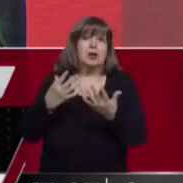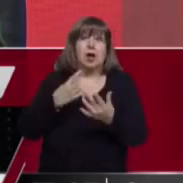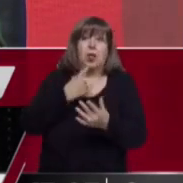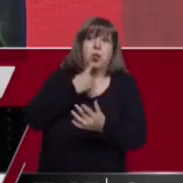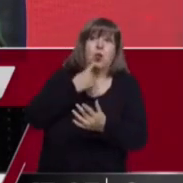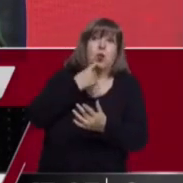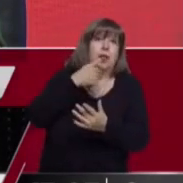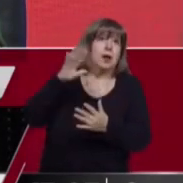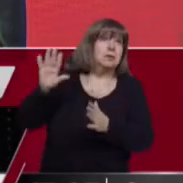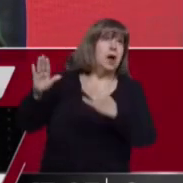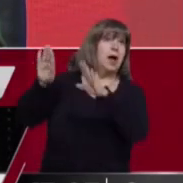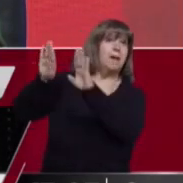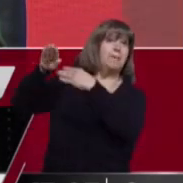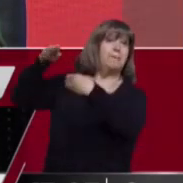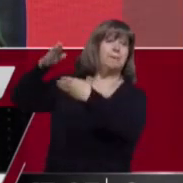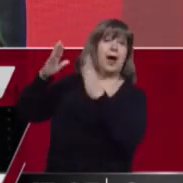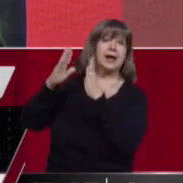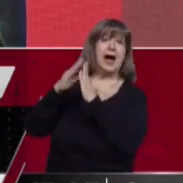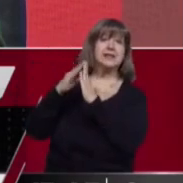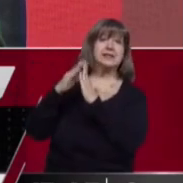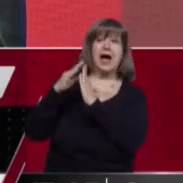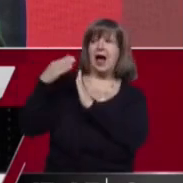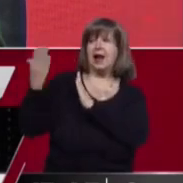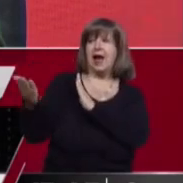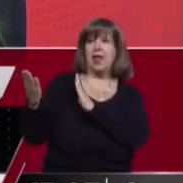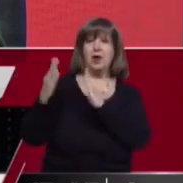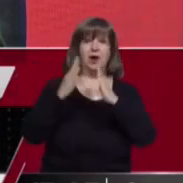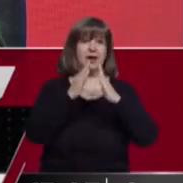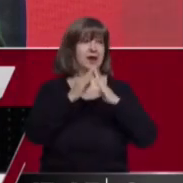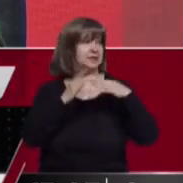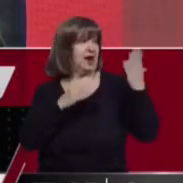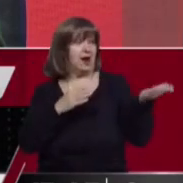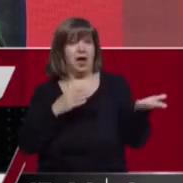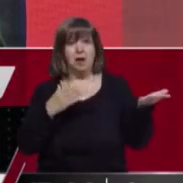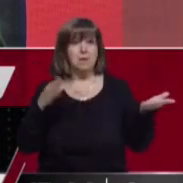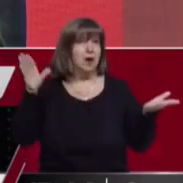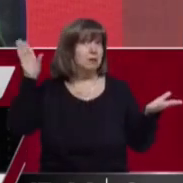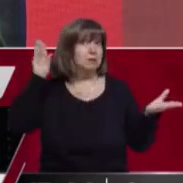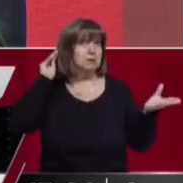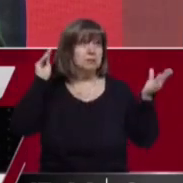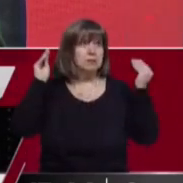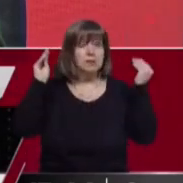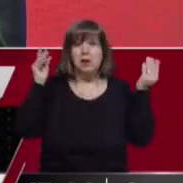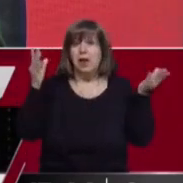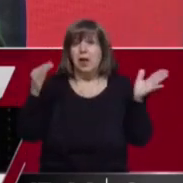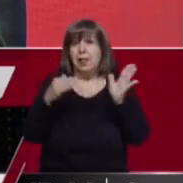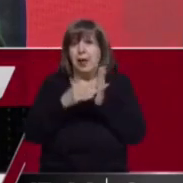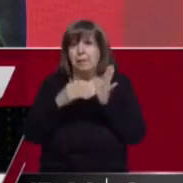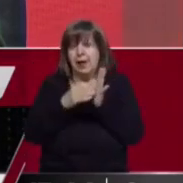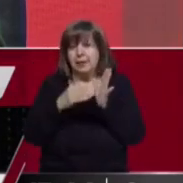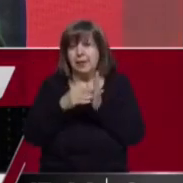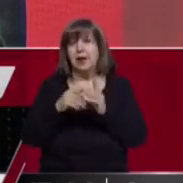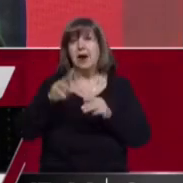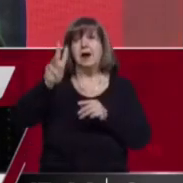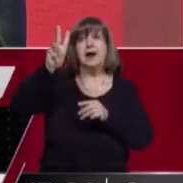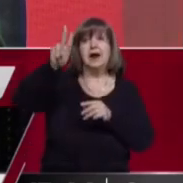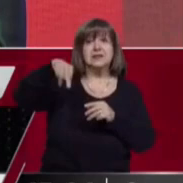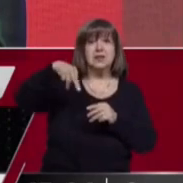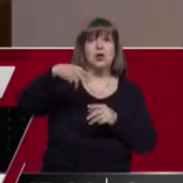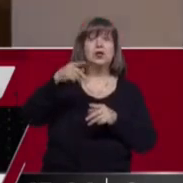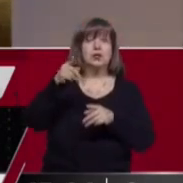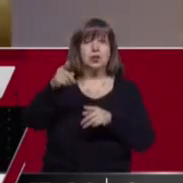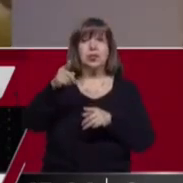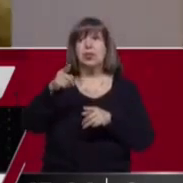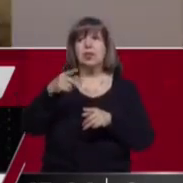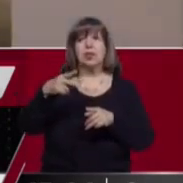certeza, algún lugar donde se pueda hacer un despistaje y ver lo que realmente le pasa a estas personas. Es clarísimo lo